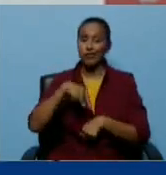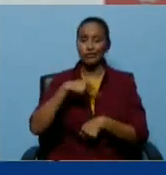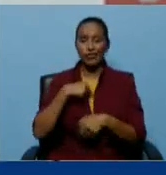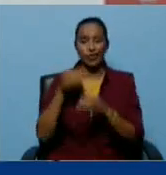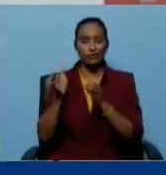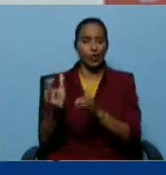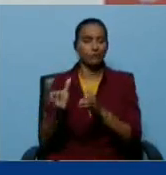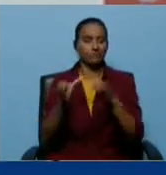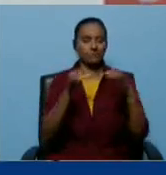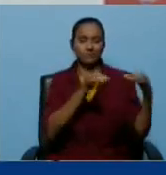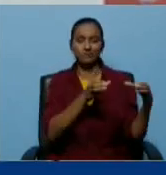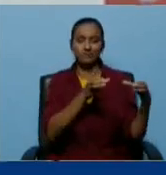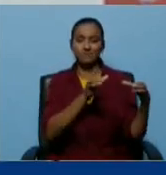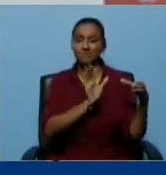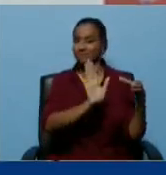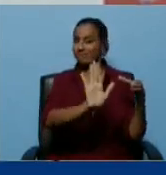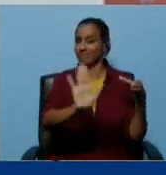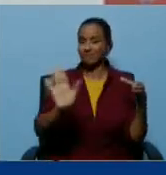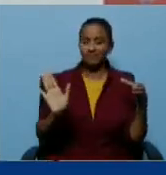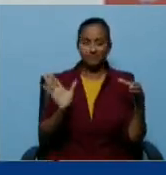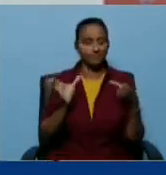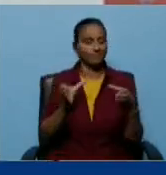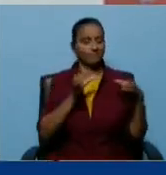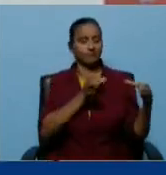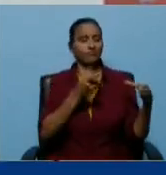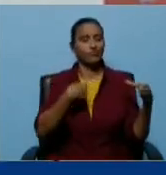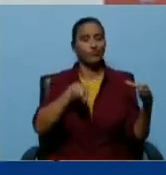y nosotras, muchachas.